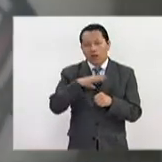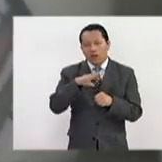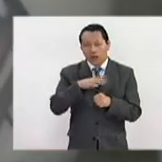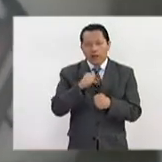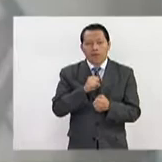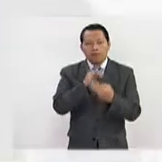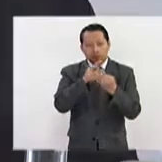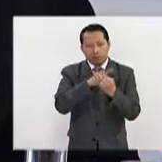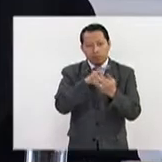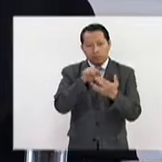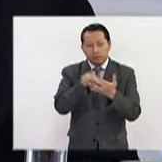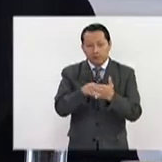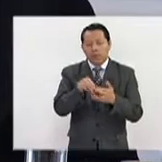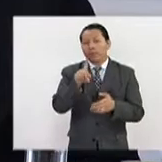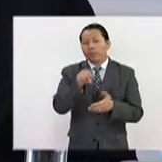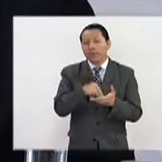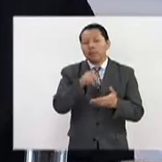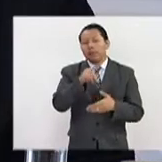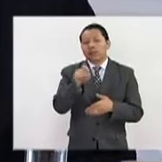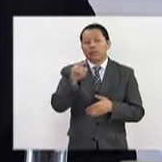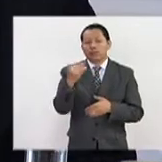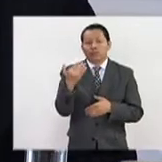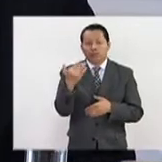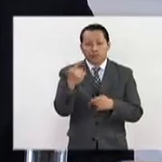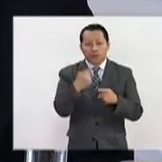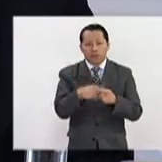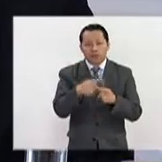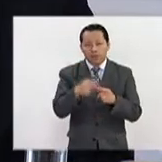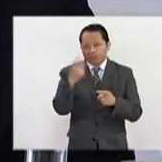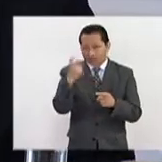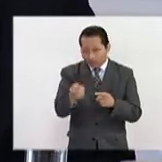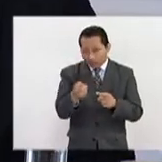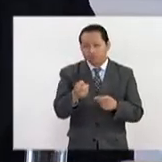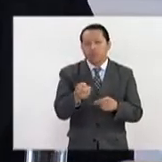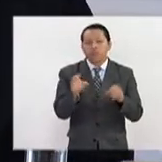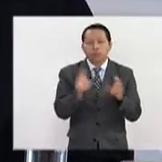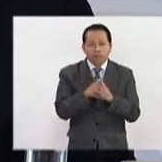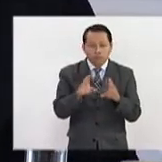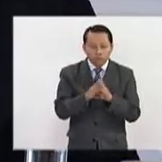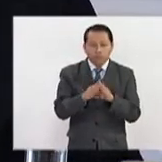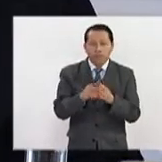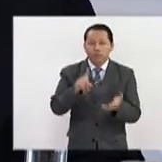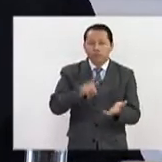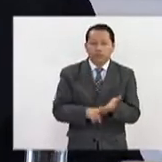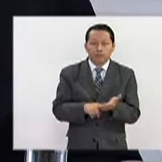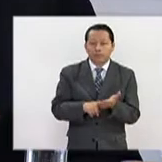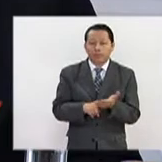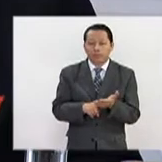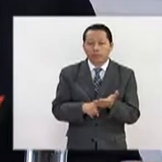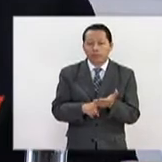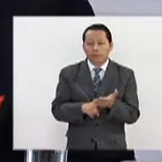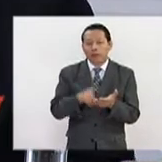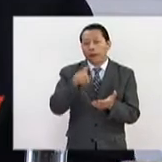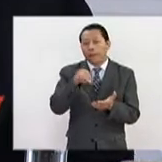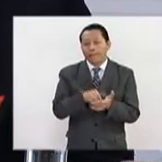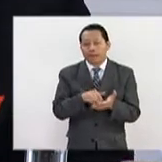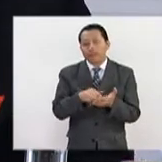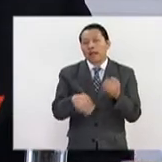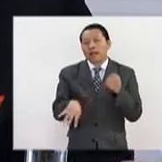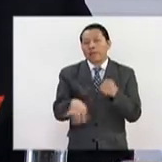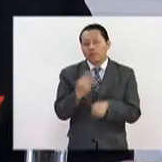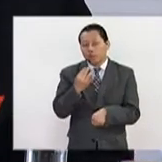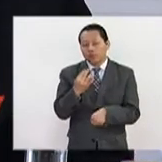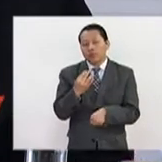la pena de muerte. 1,150 casos de esta naturaleza, de los cuales 1,014 de